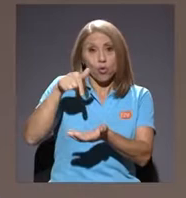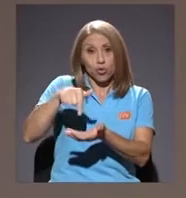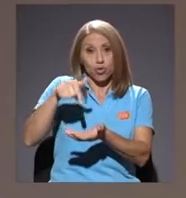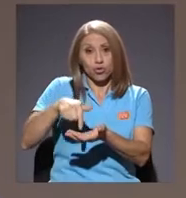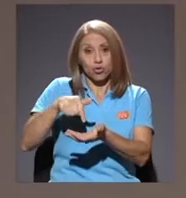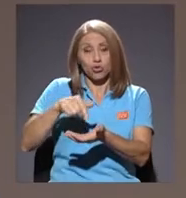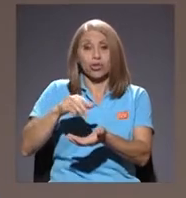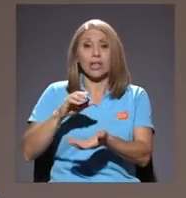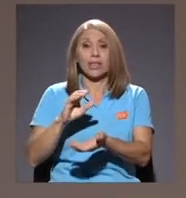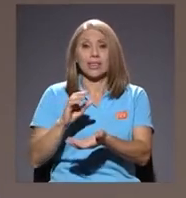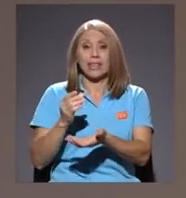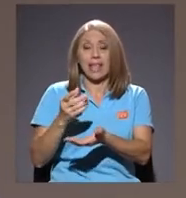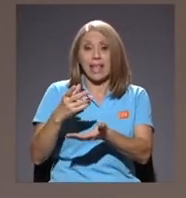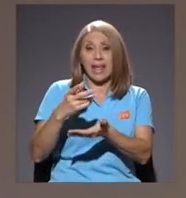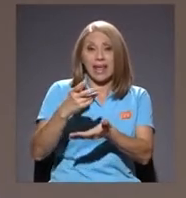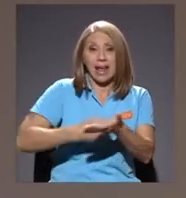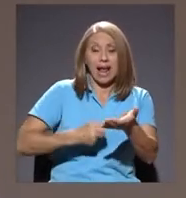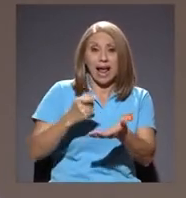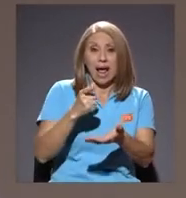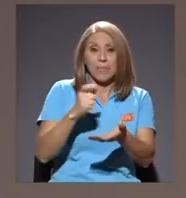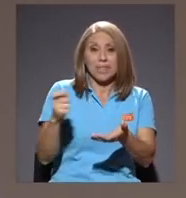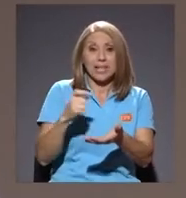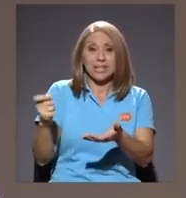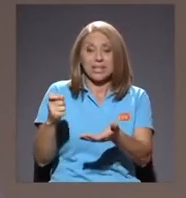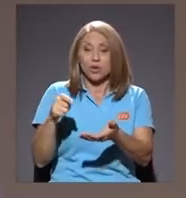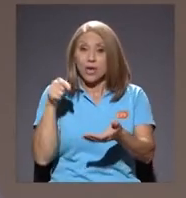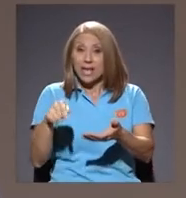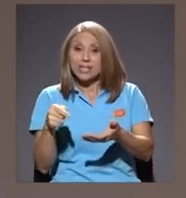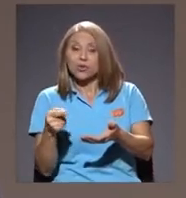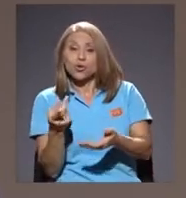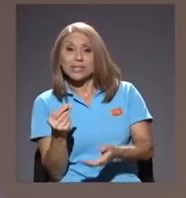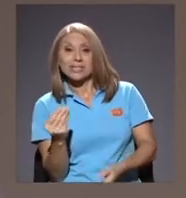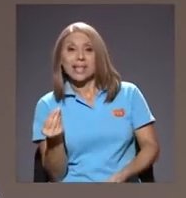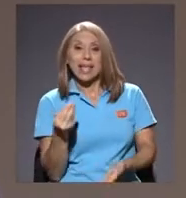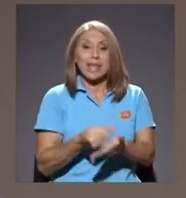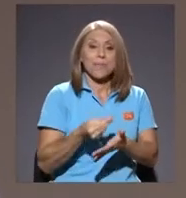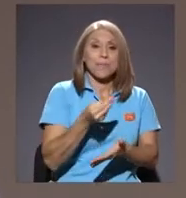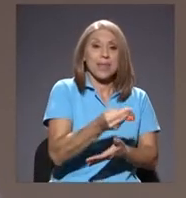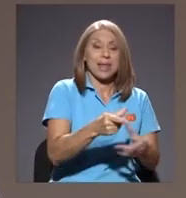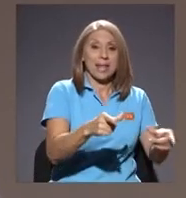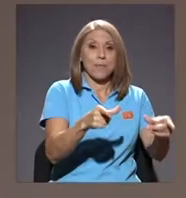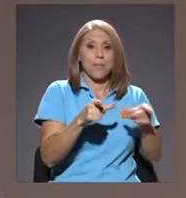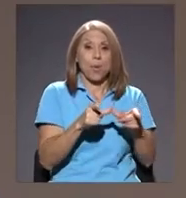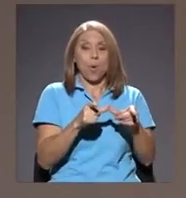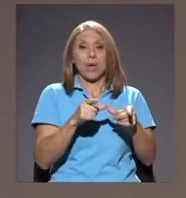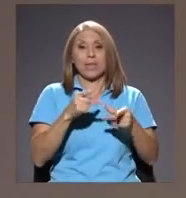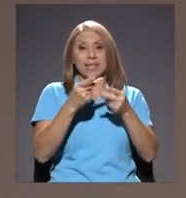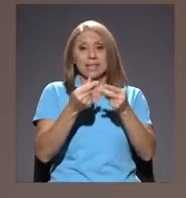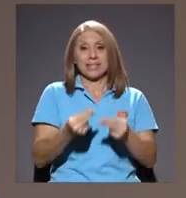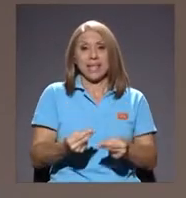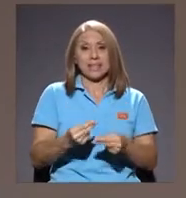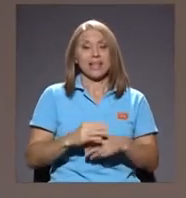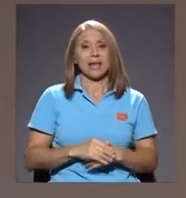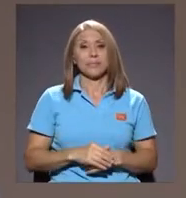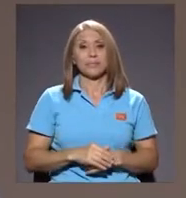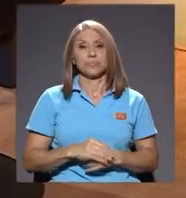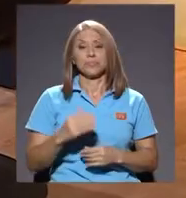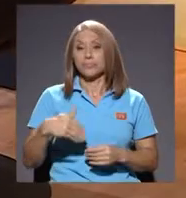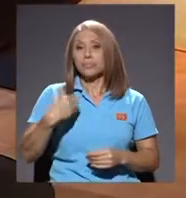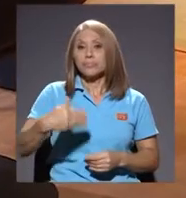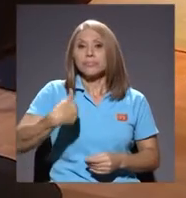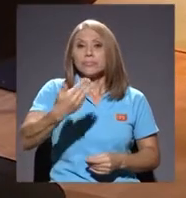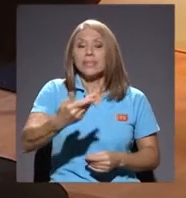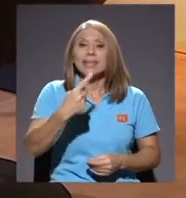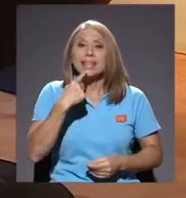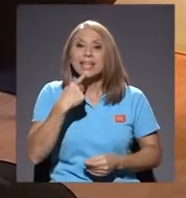inviertan en bonos de hacienda y que por poco después también se viniera a decir que además